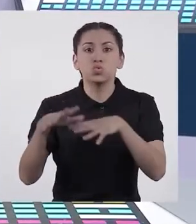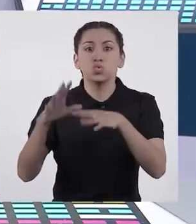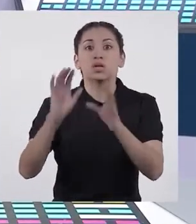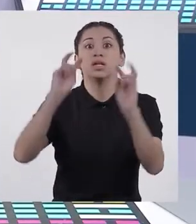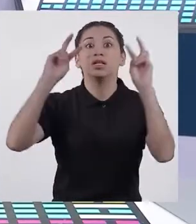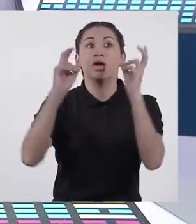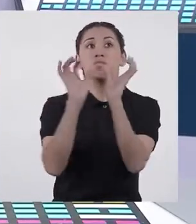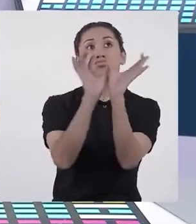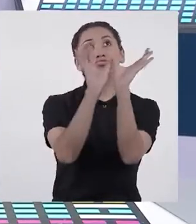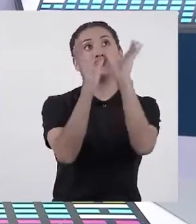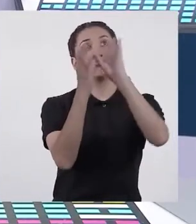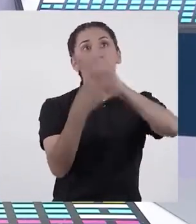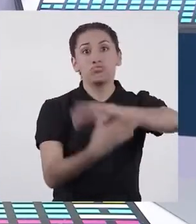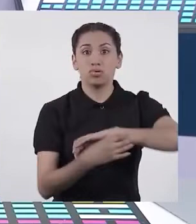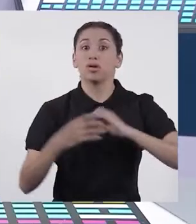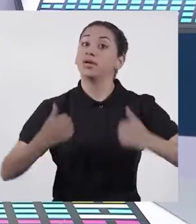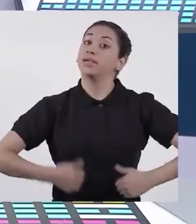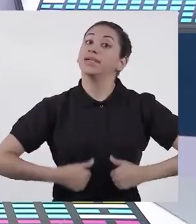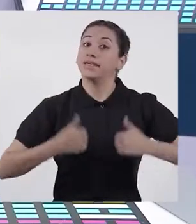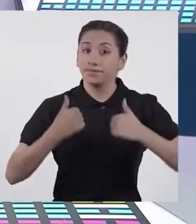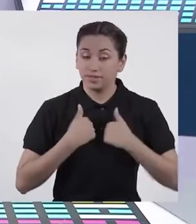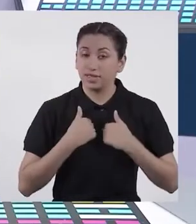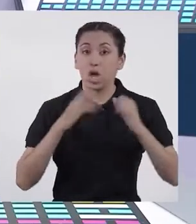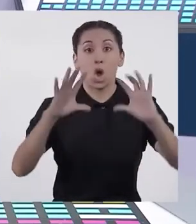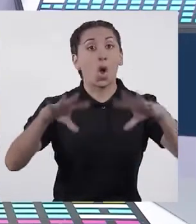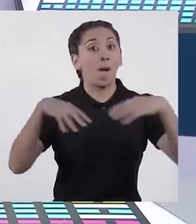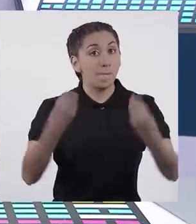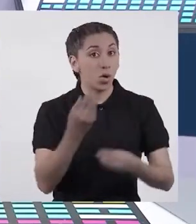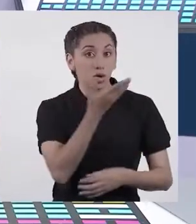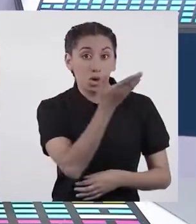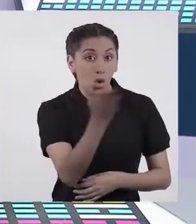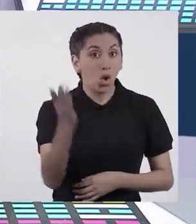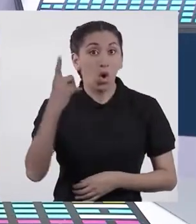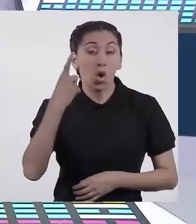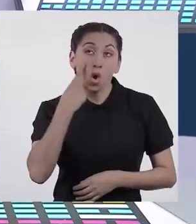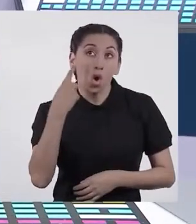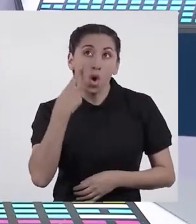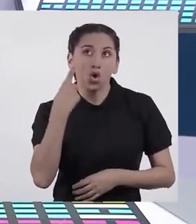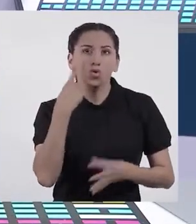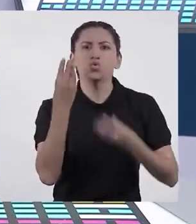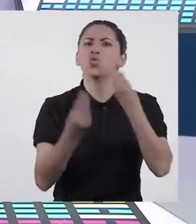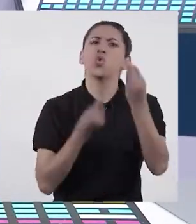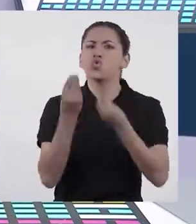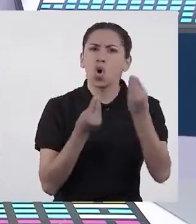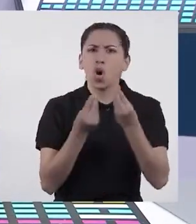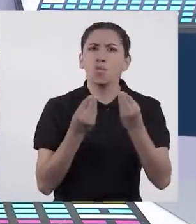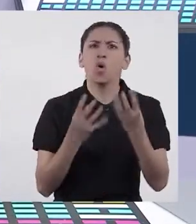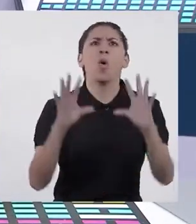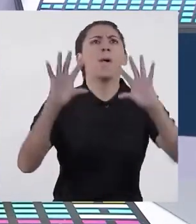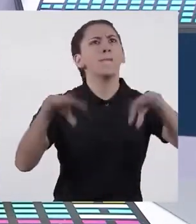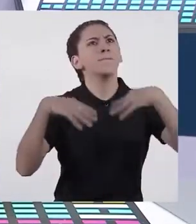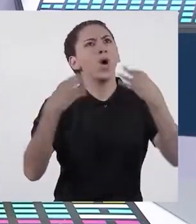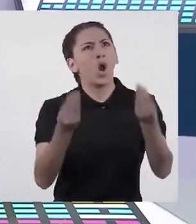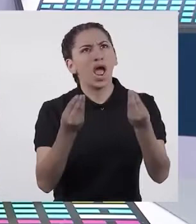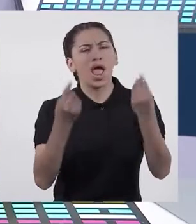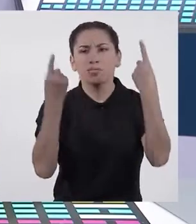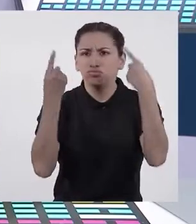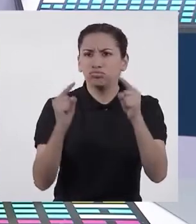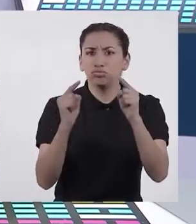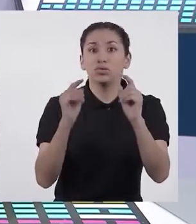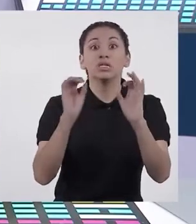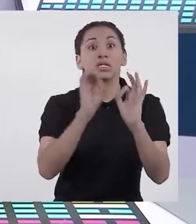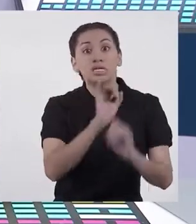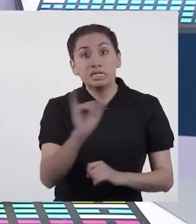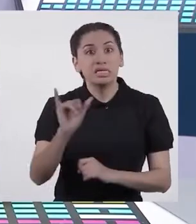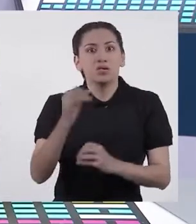fenómenos climatológicos en nuestra vida, porque al conocer cómo se producen y las consecuencias sobre